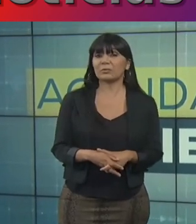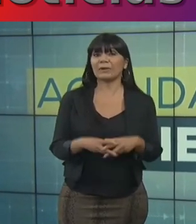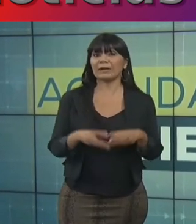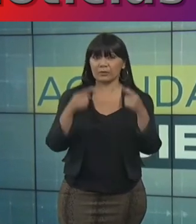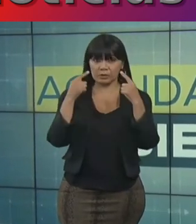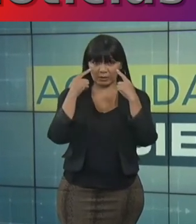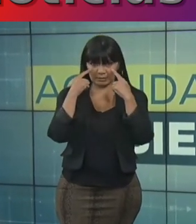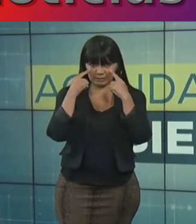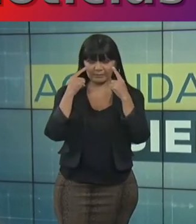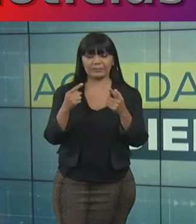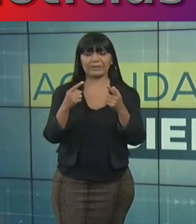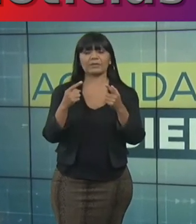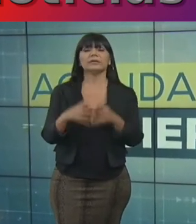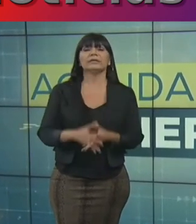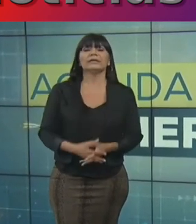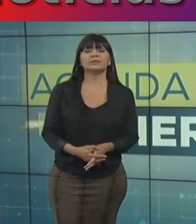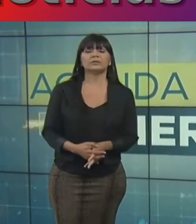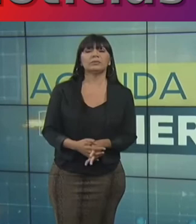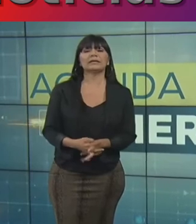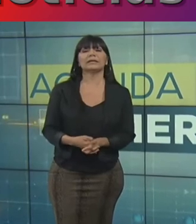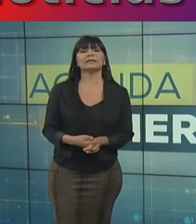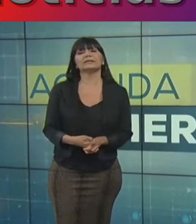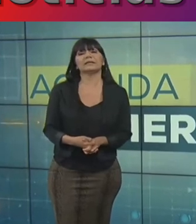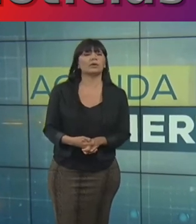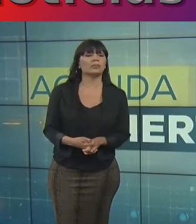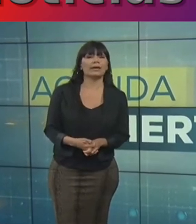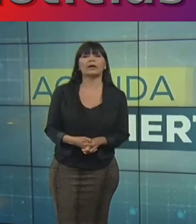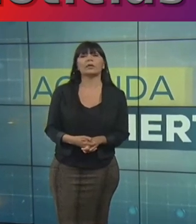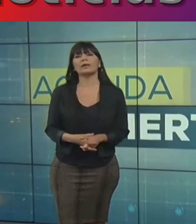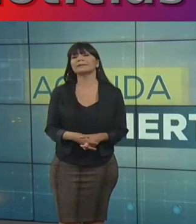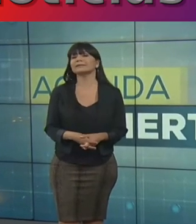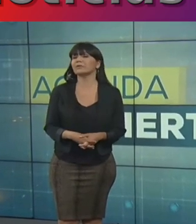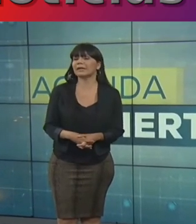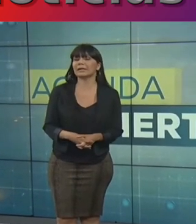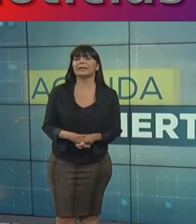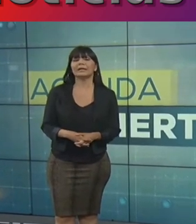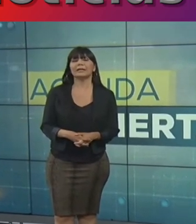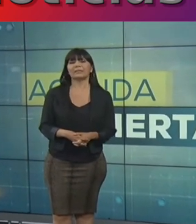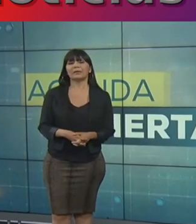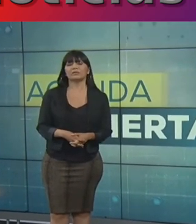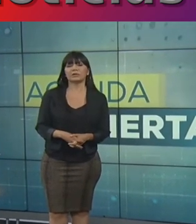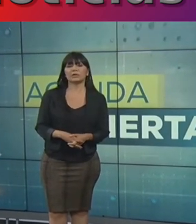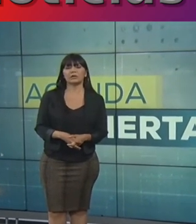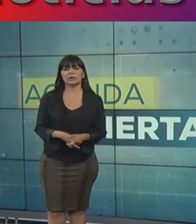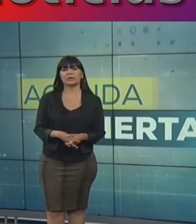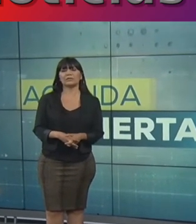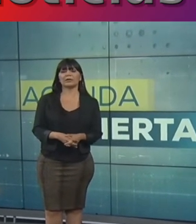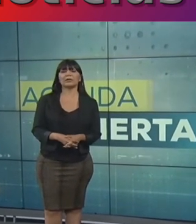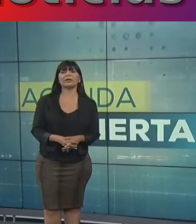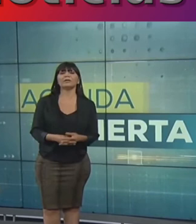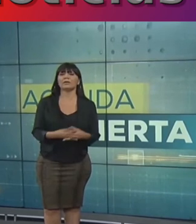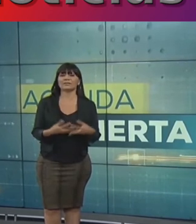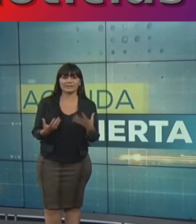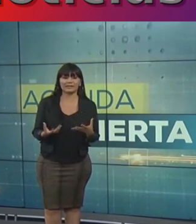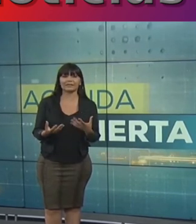que tomemos precauciones, pero esto implica salir con paraguas, tomar precauciones con los niños que van